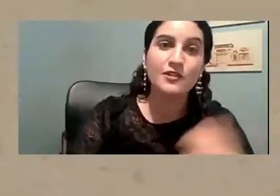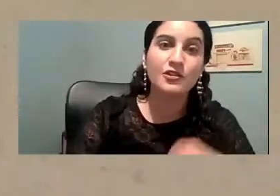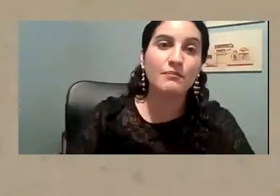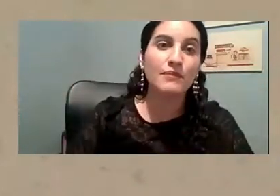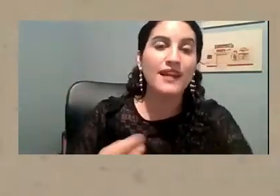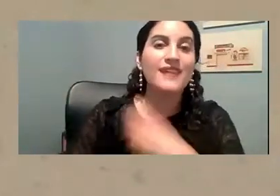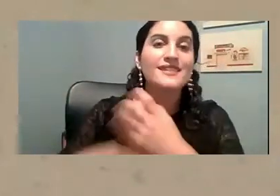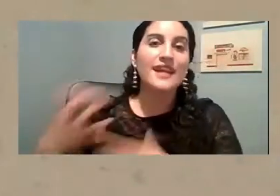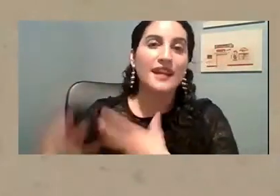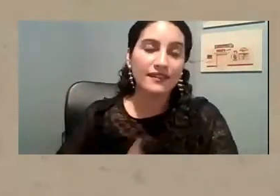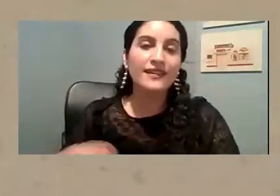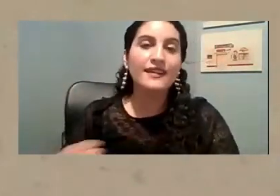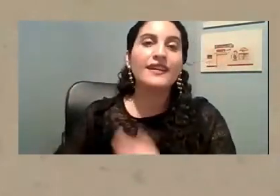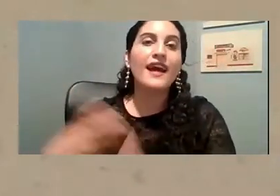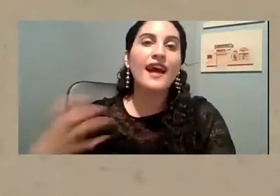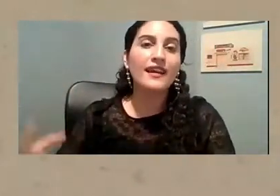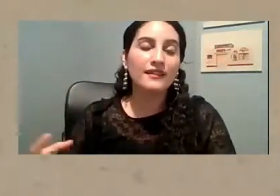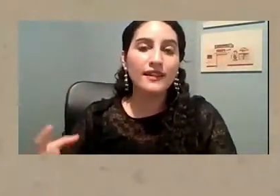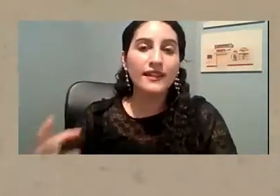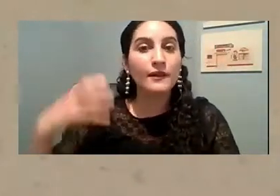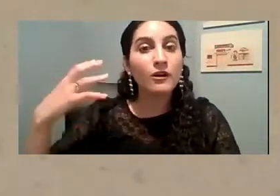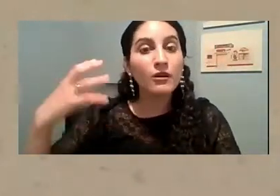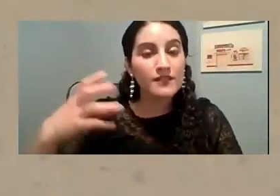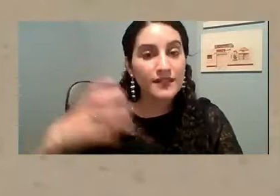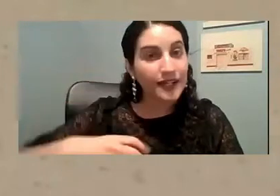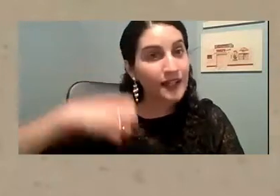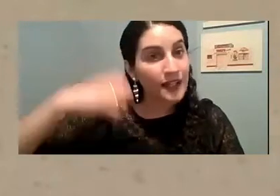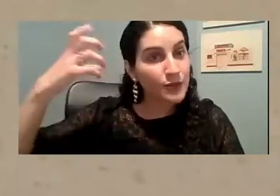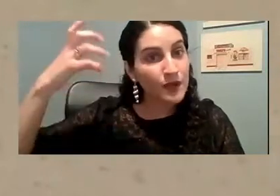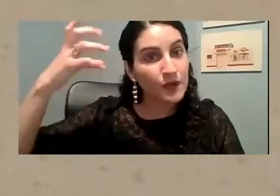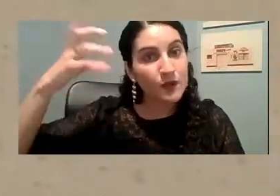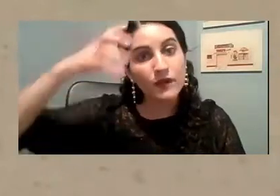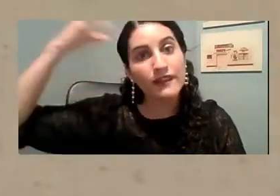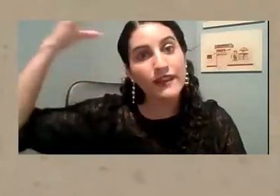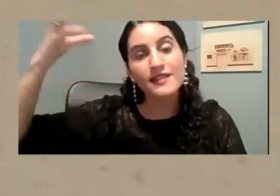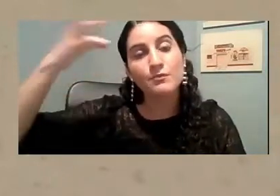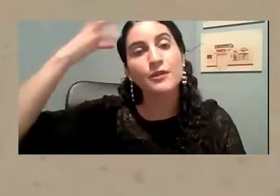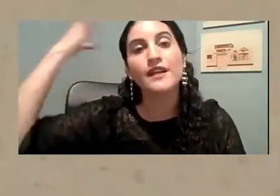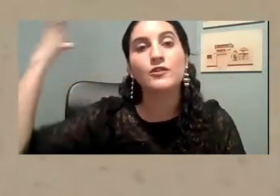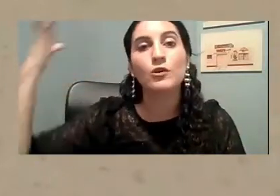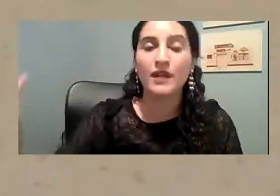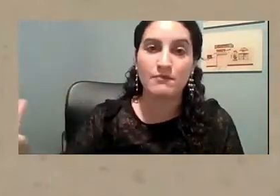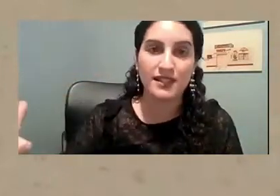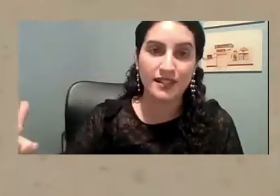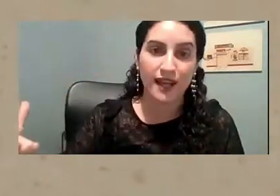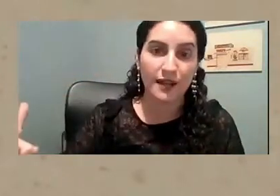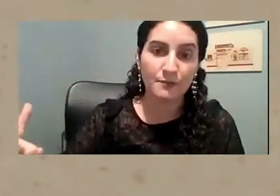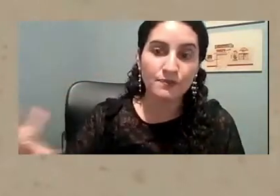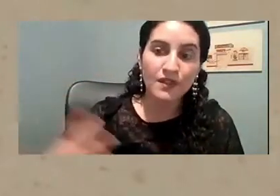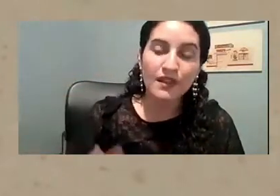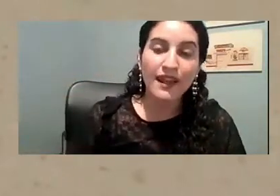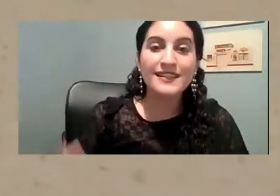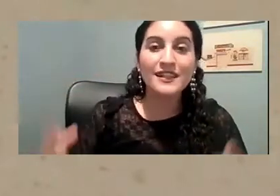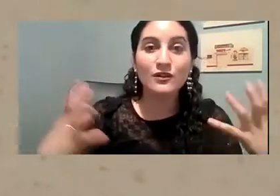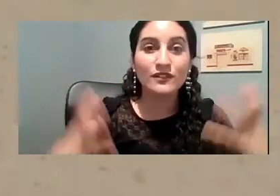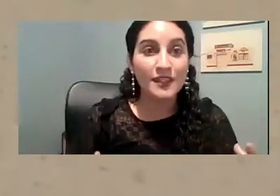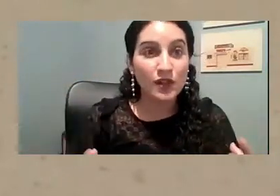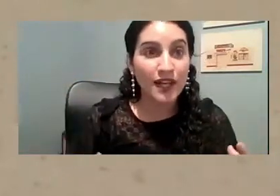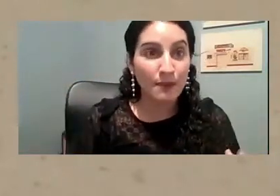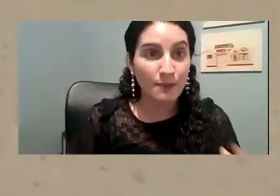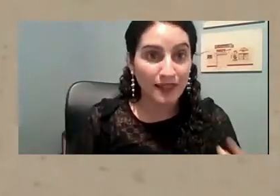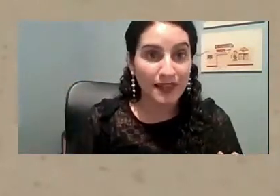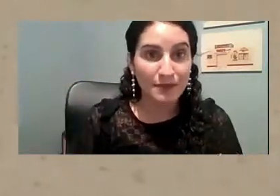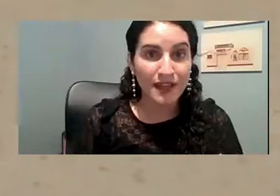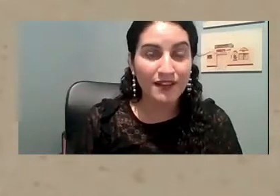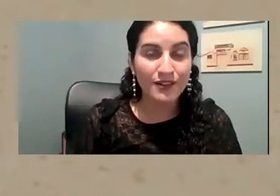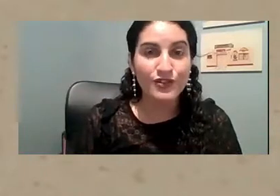conversar, sino también hacer, crear y luego salir del museo con ideas y proyectos para investigar. Este contexto de